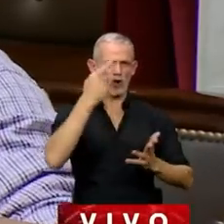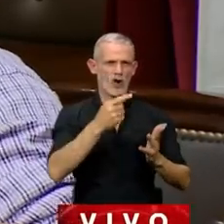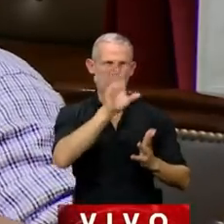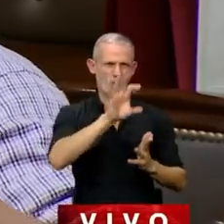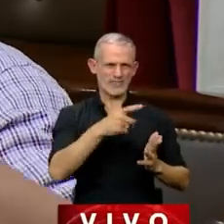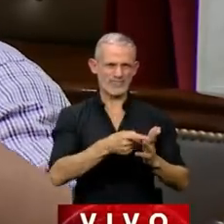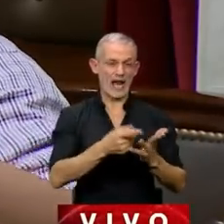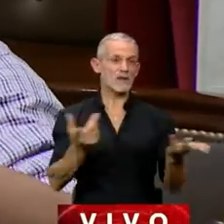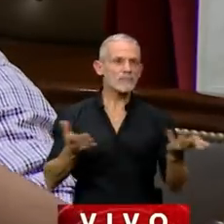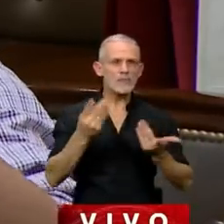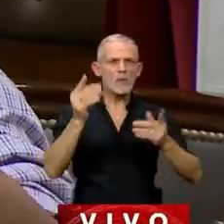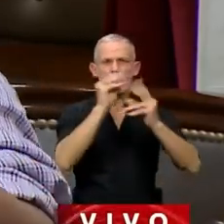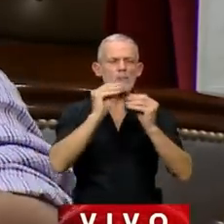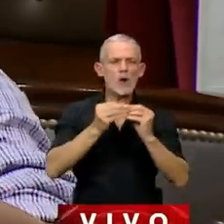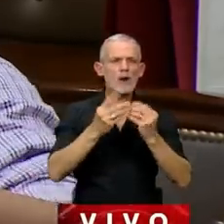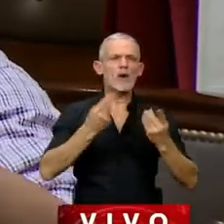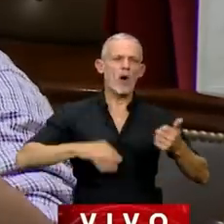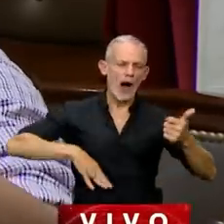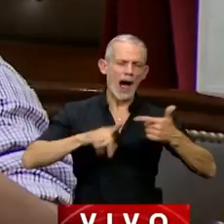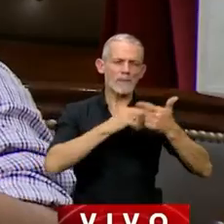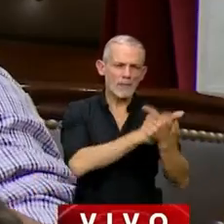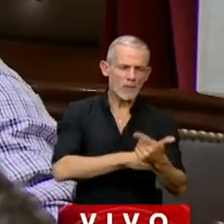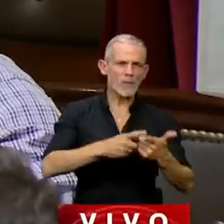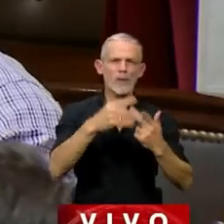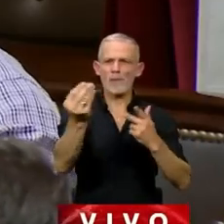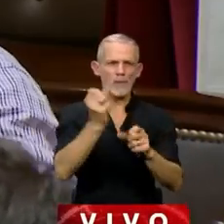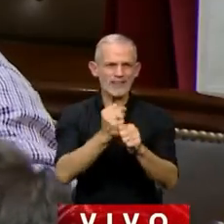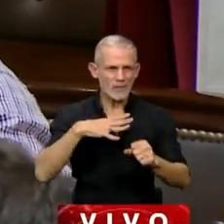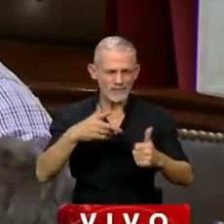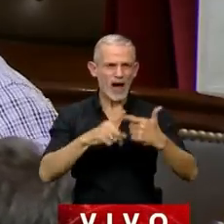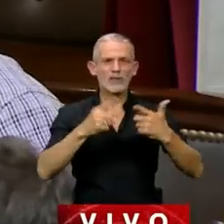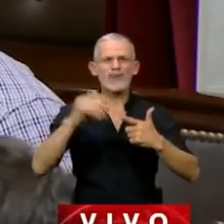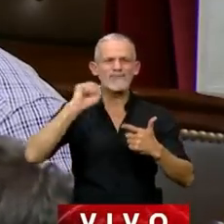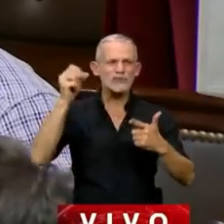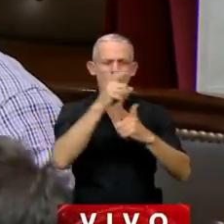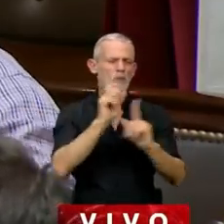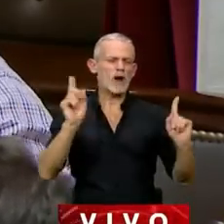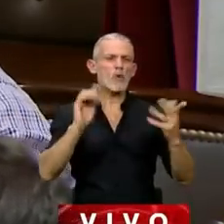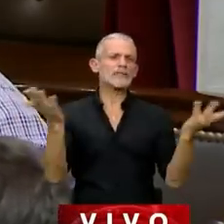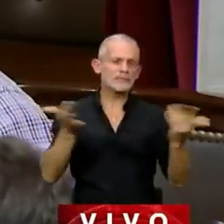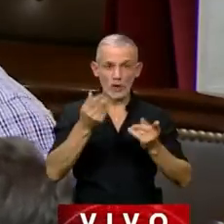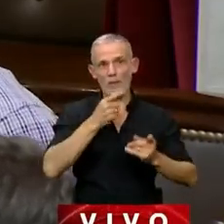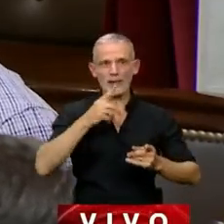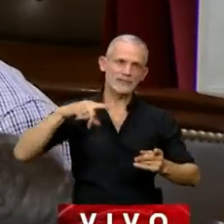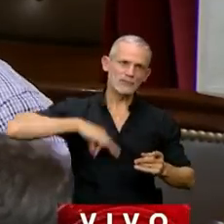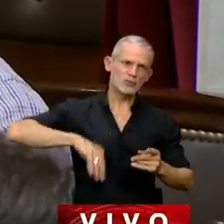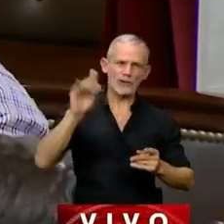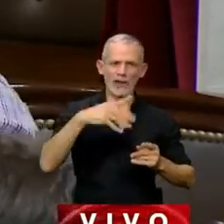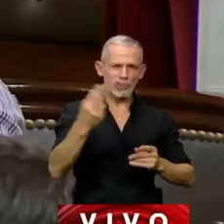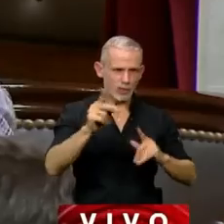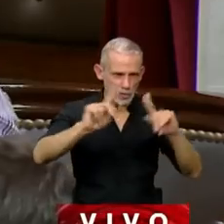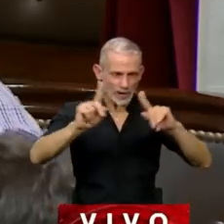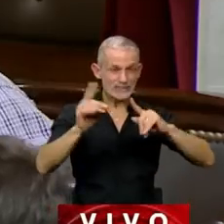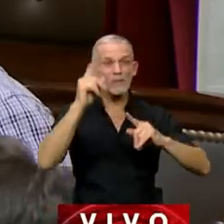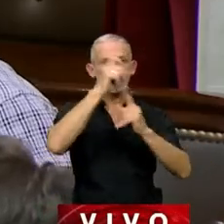Jujuy el problema no es el hambre, no es la desocupación, no es la inflación o los bajos salarios. El